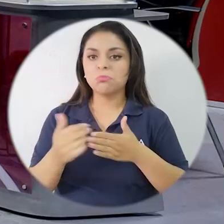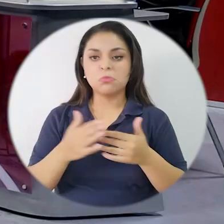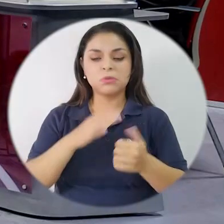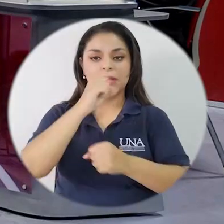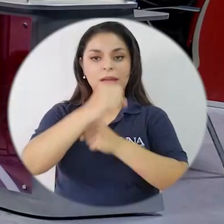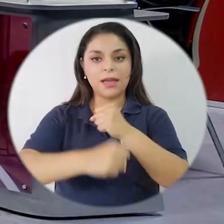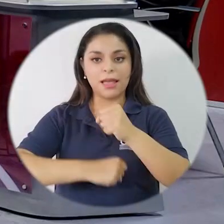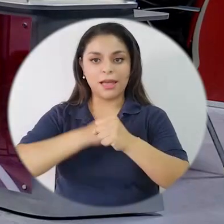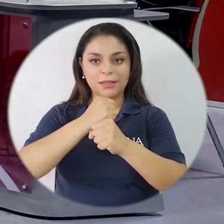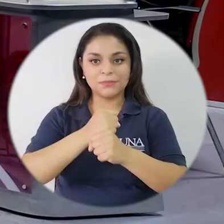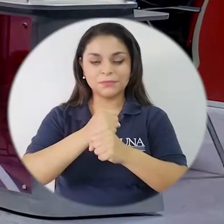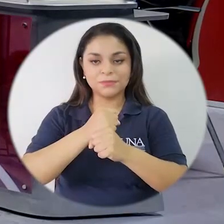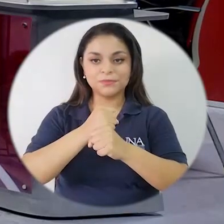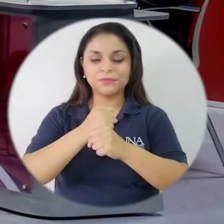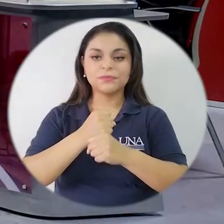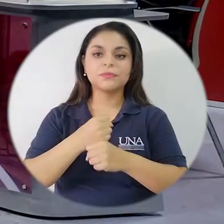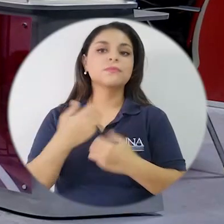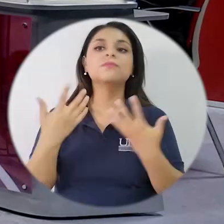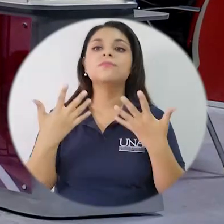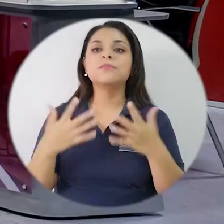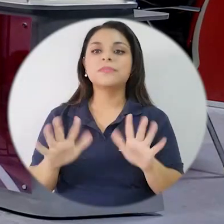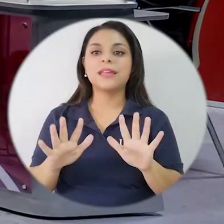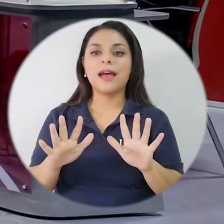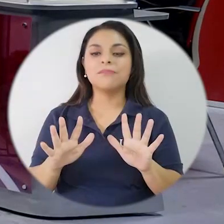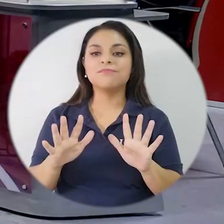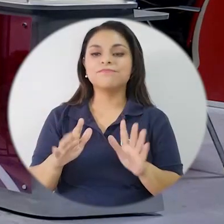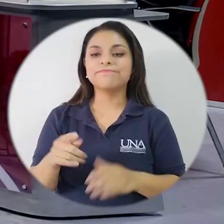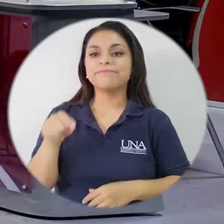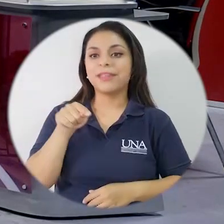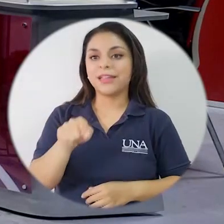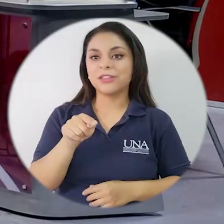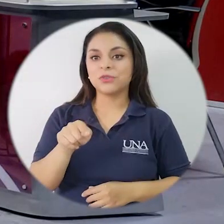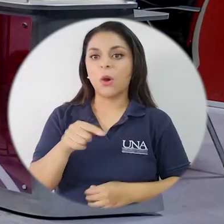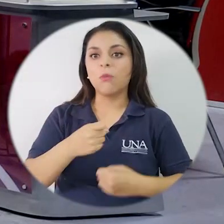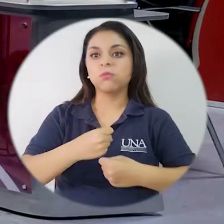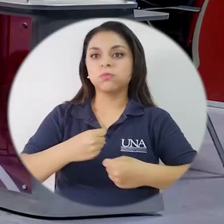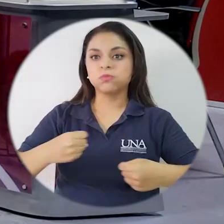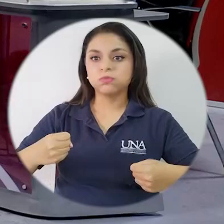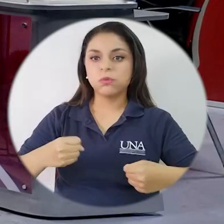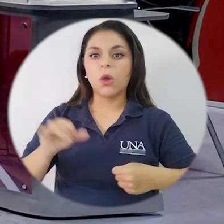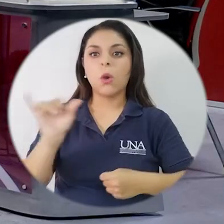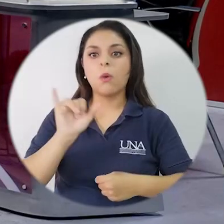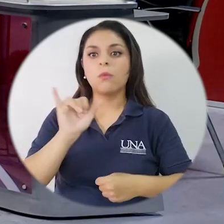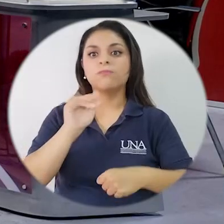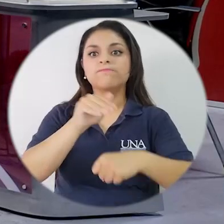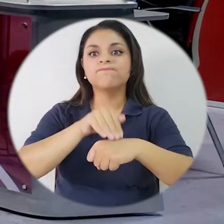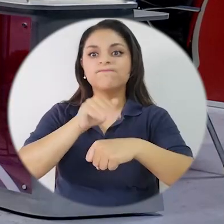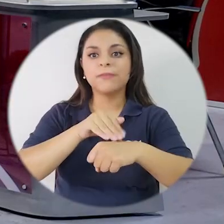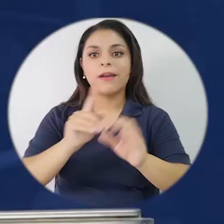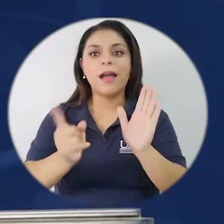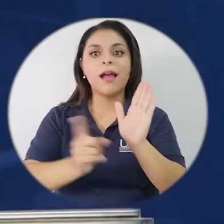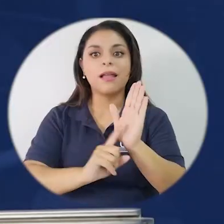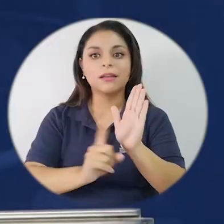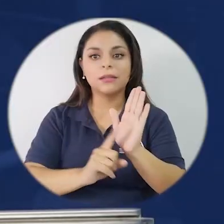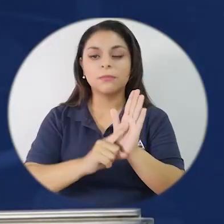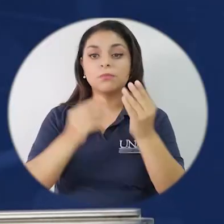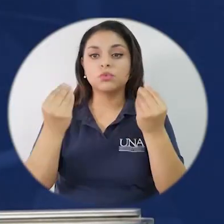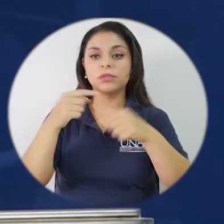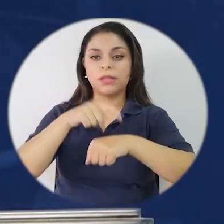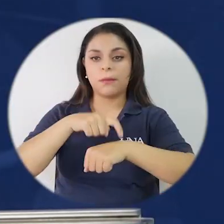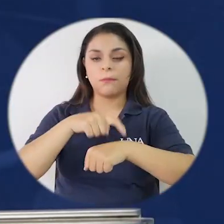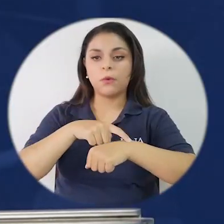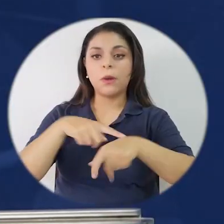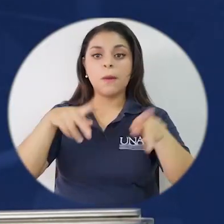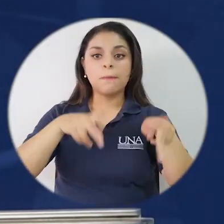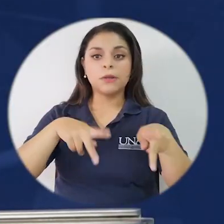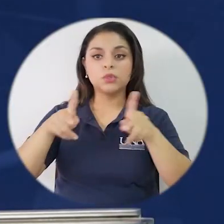independientemente de la edad, ya venía siendo, ¿verdad?, producto de alerta durante mucho Sí. tiempo. Las